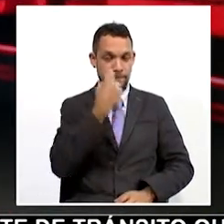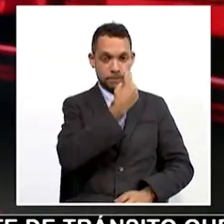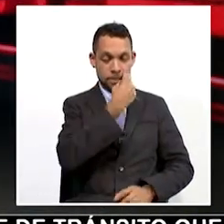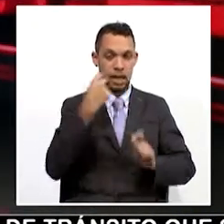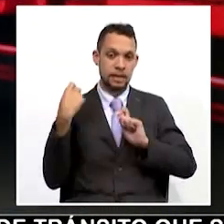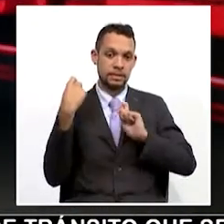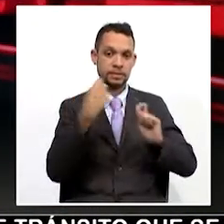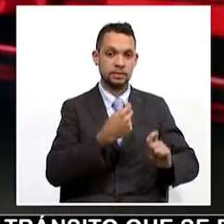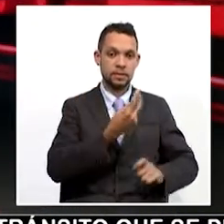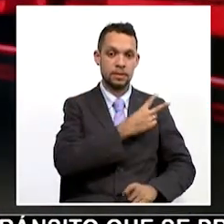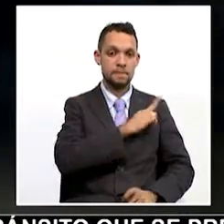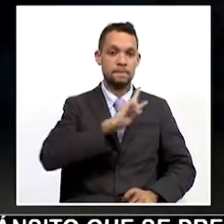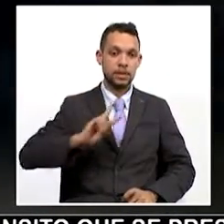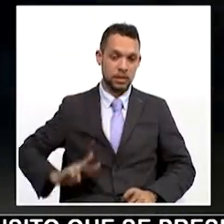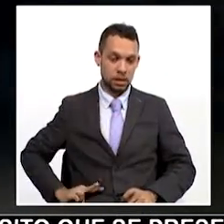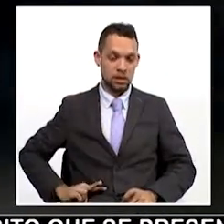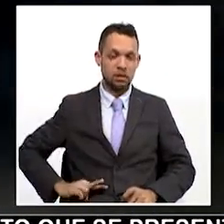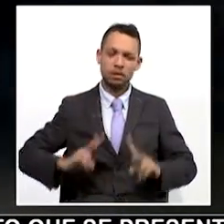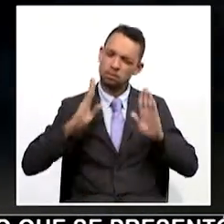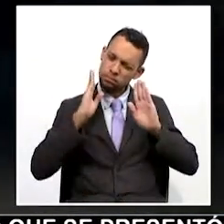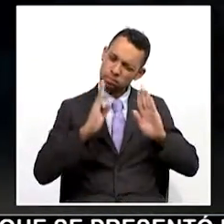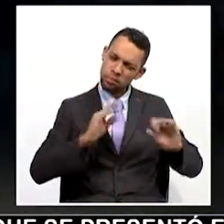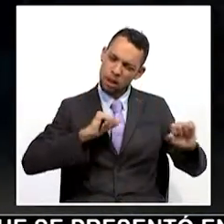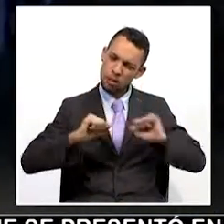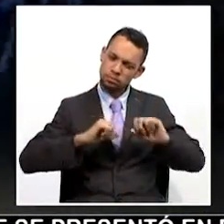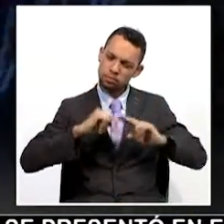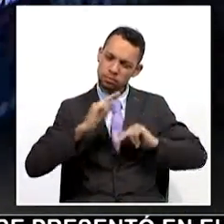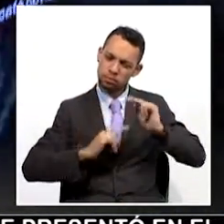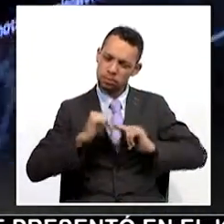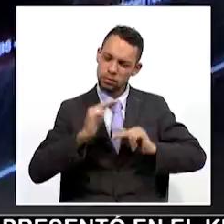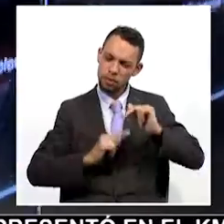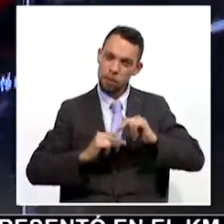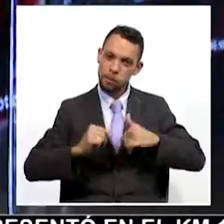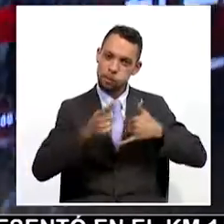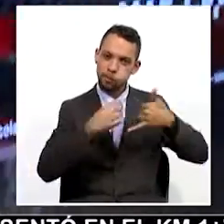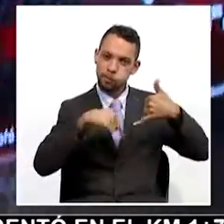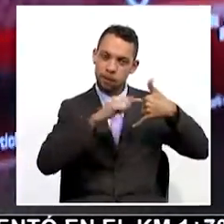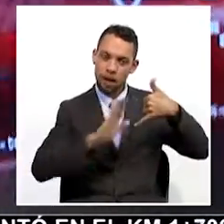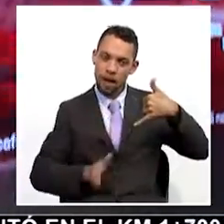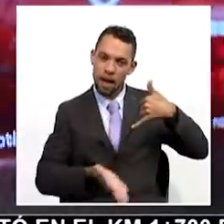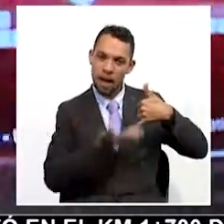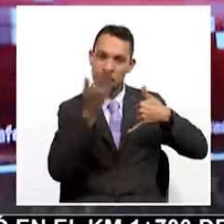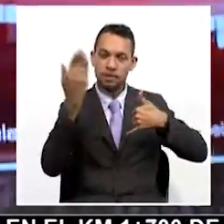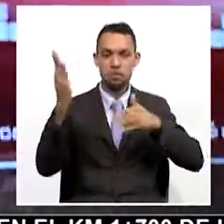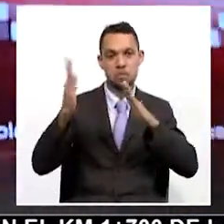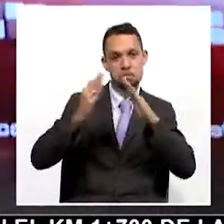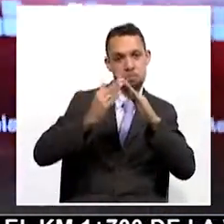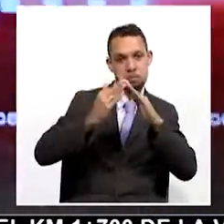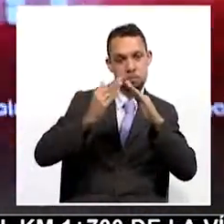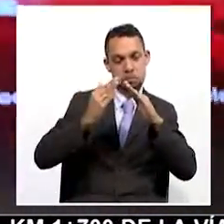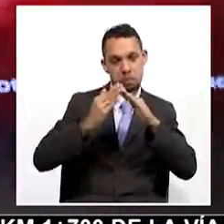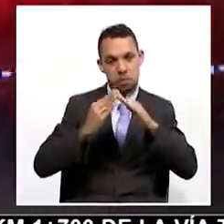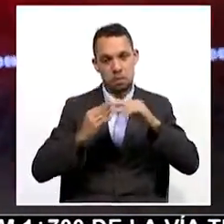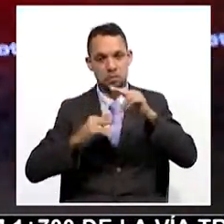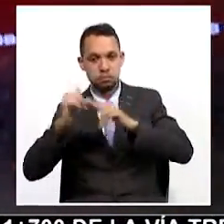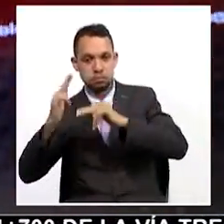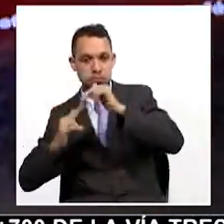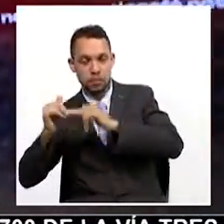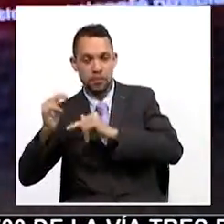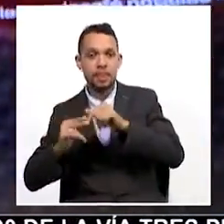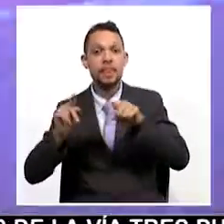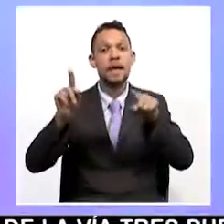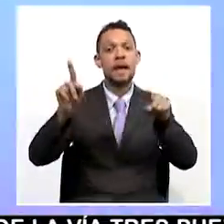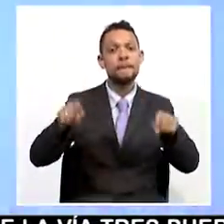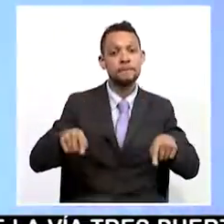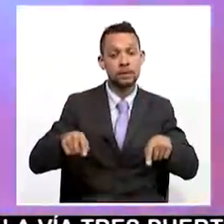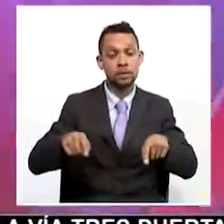vicepresidente estar muy atento a las obras de infraestructura de nuestro país. Sus mayores logros, vivienda, infraestructura en vivienda, también hay que destacar que